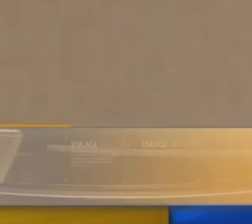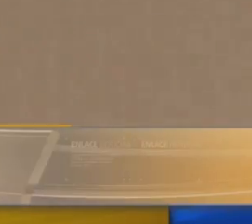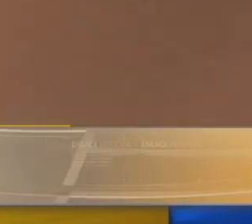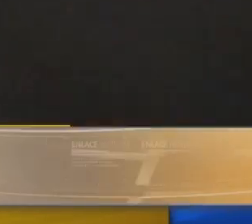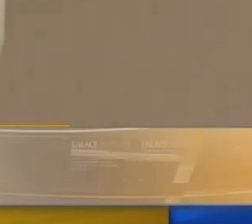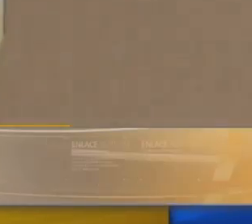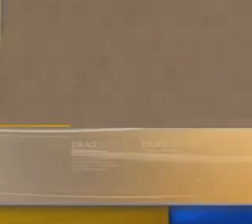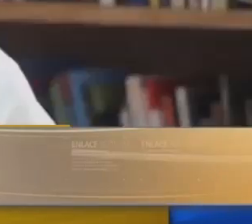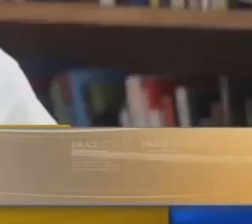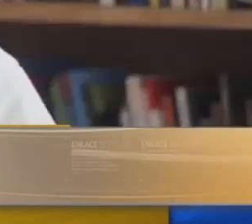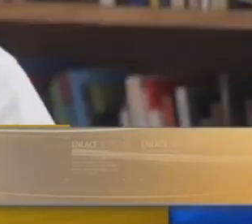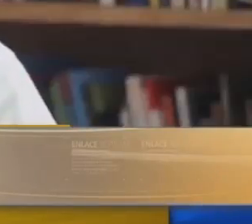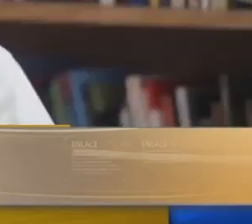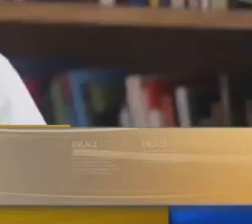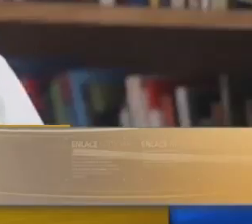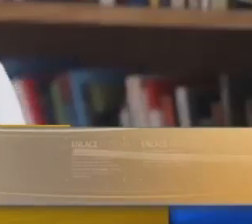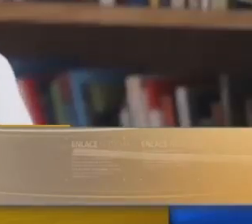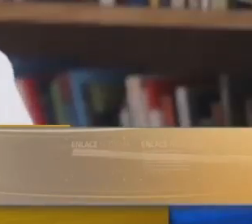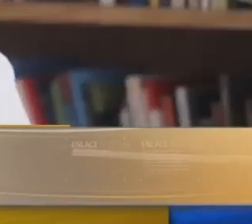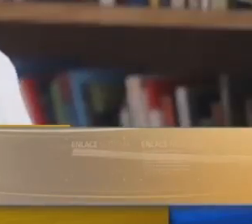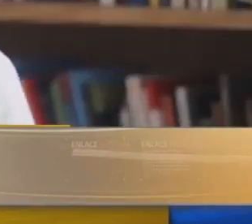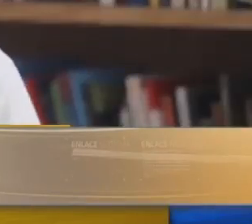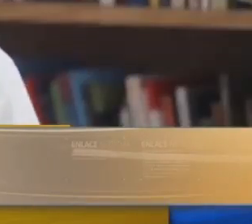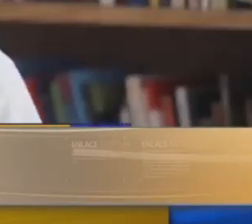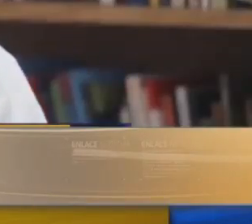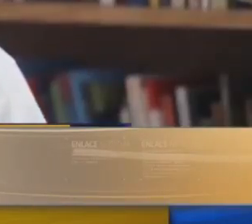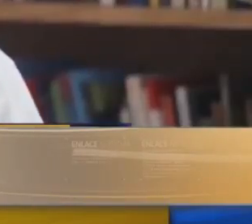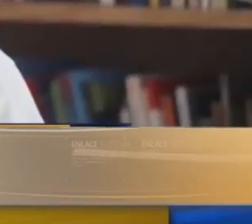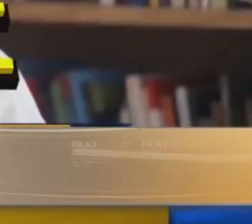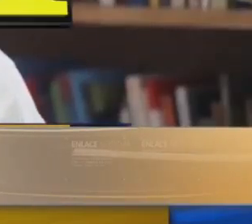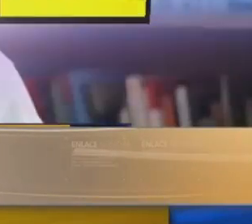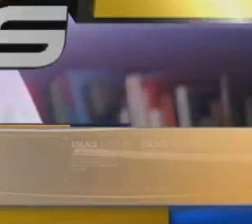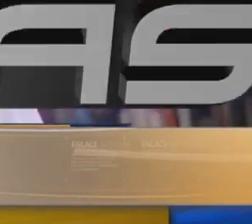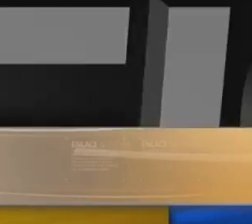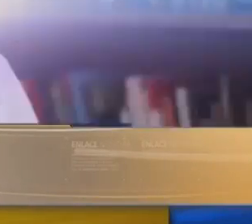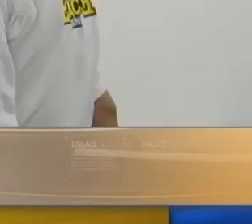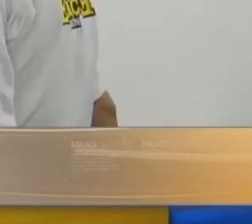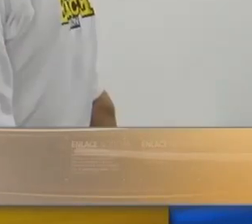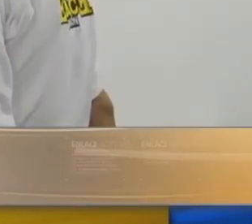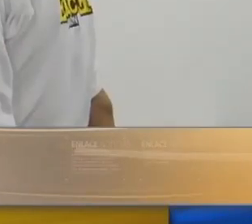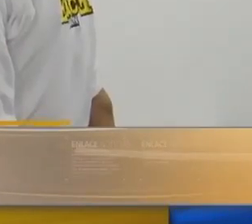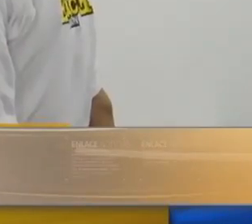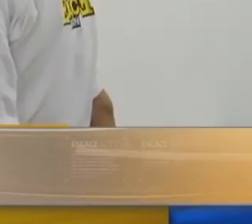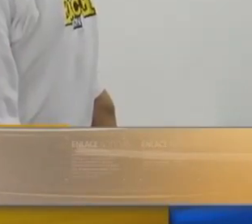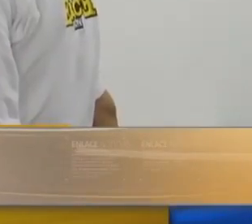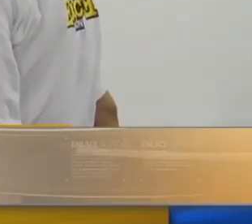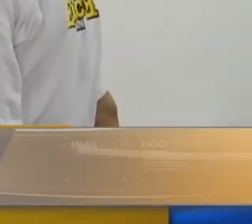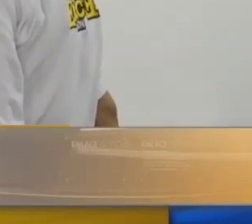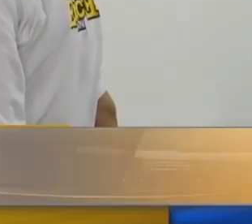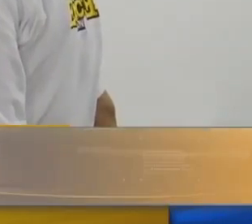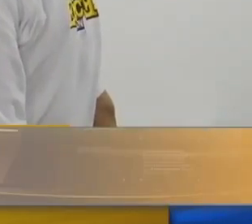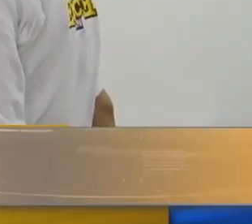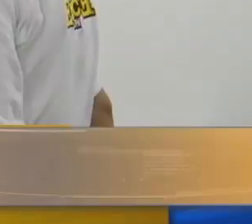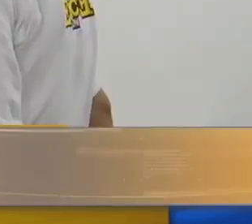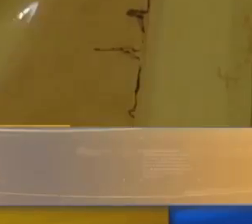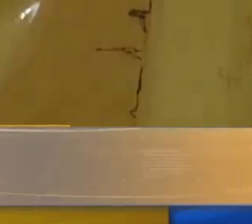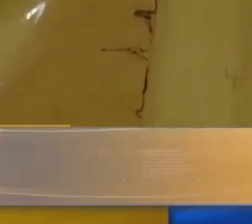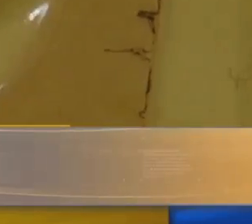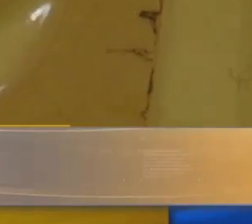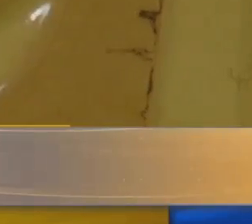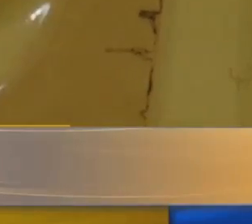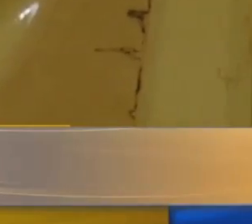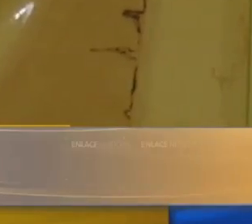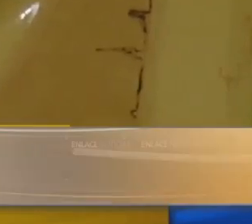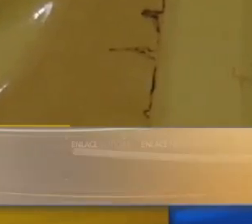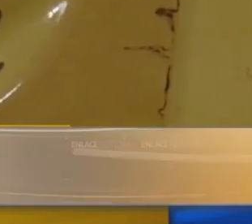plebiscito por La Paz. Asegura que los acuerdos tienen valor jurídico a la luz de la Corte Constitucional. Diputada santandereana Yolanda Vargas hace un balance de